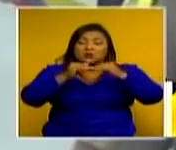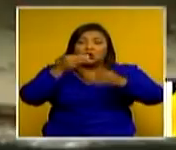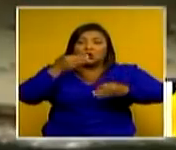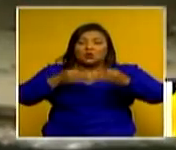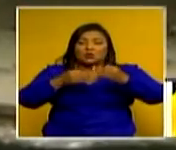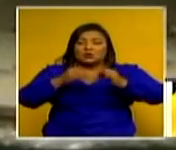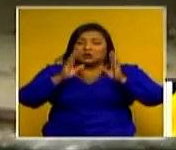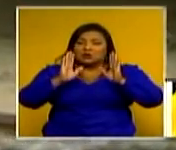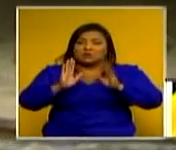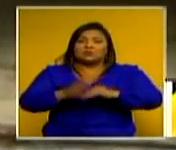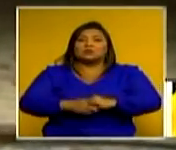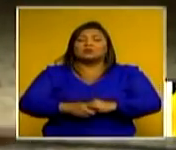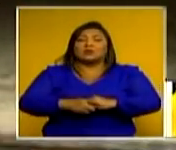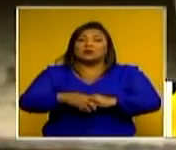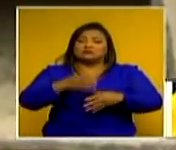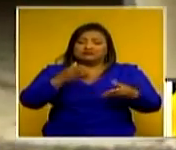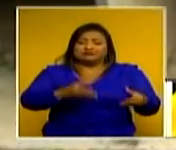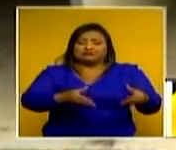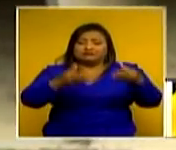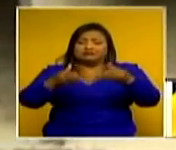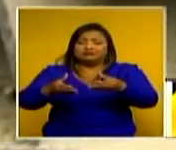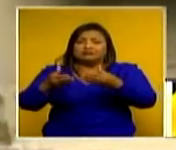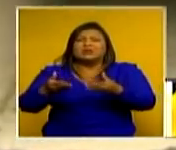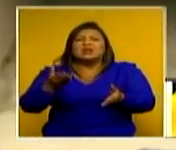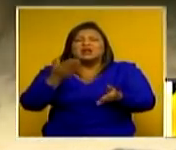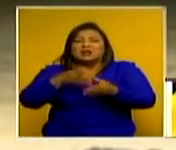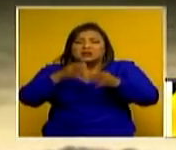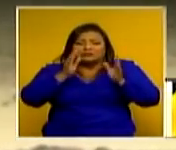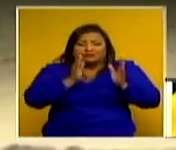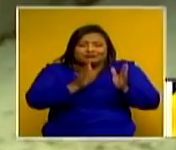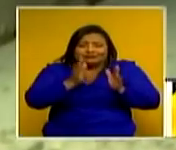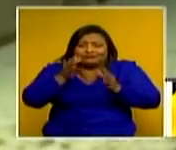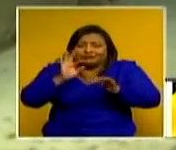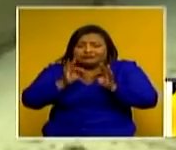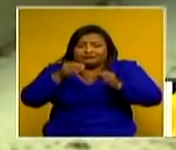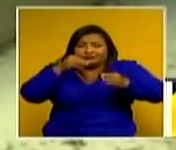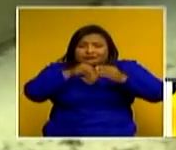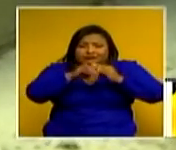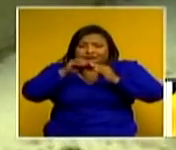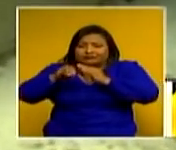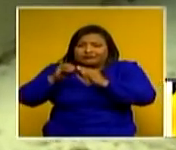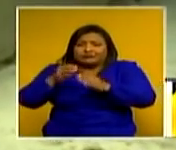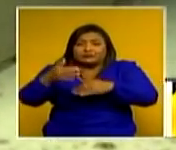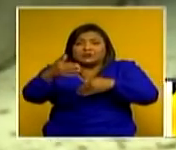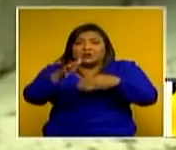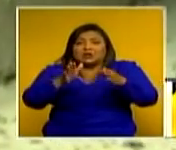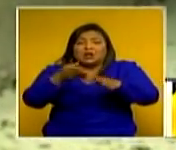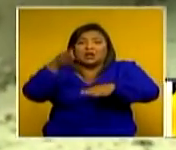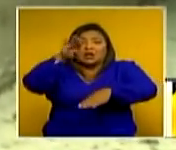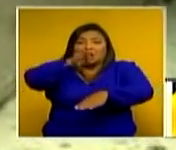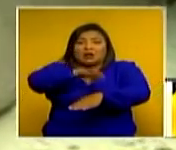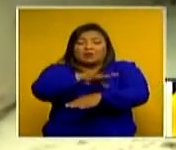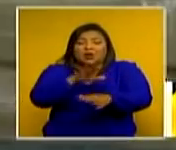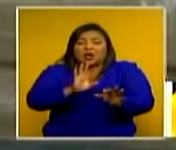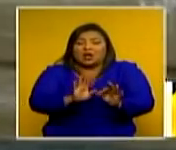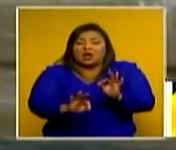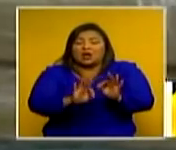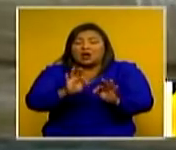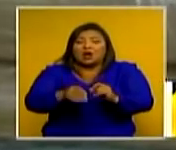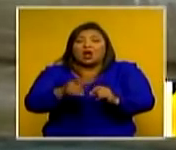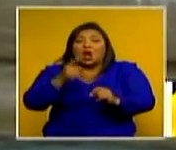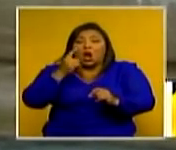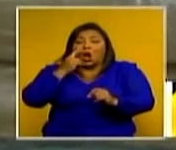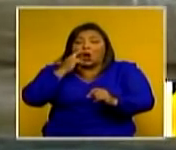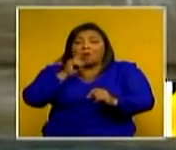correspondiente los paquetes se encontraban en estos compartimientos de la camioneta lo incautado y el detenido fueron